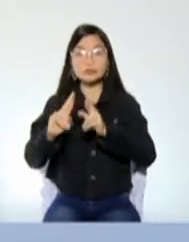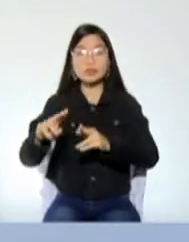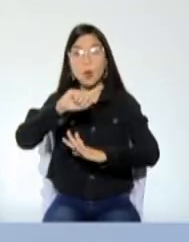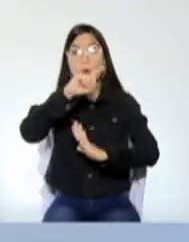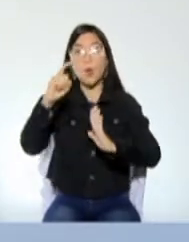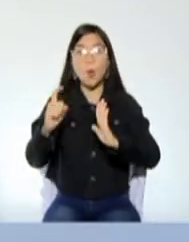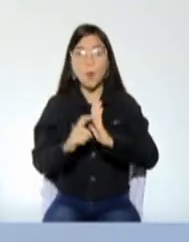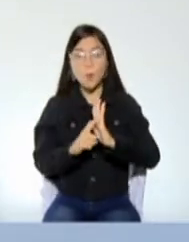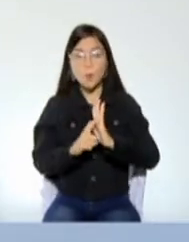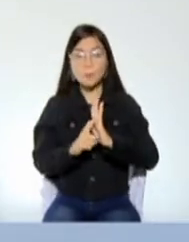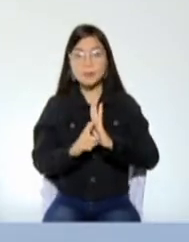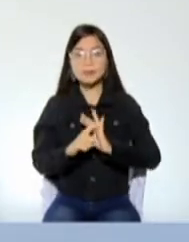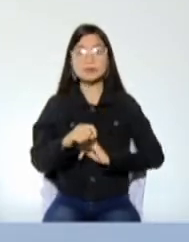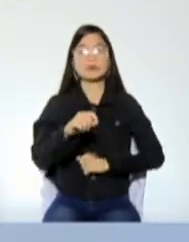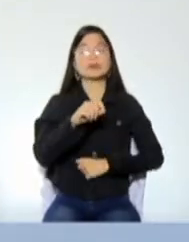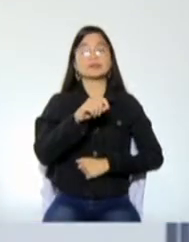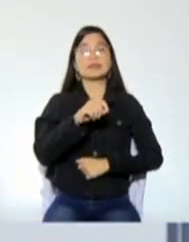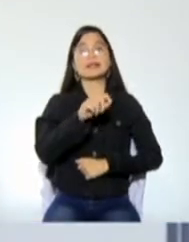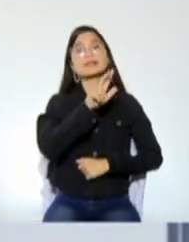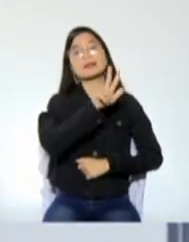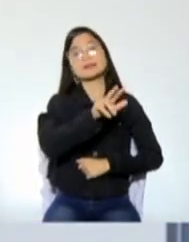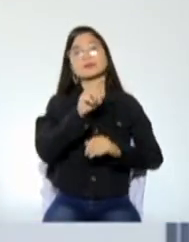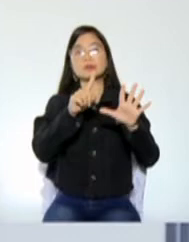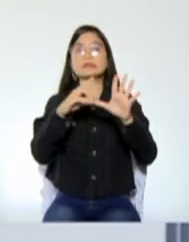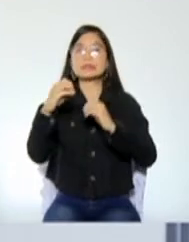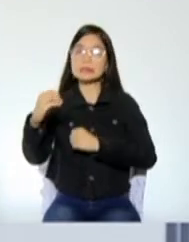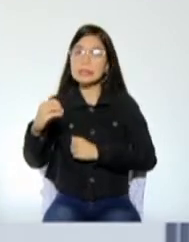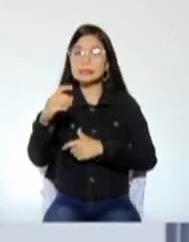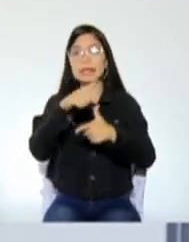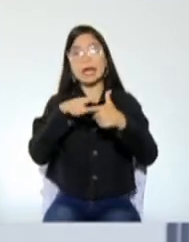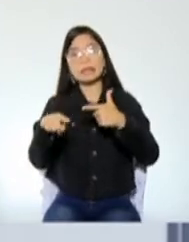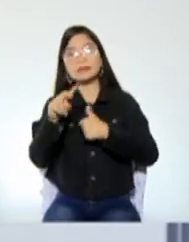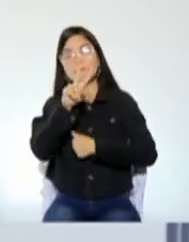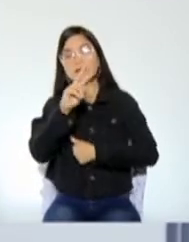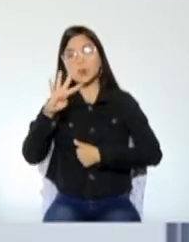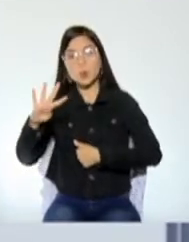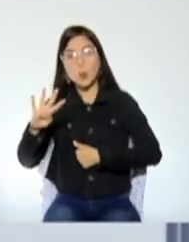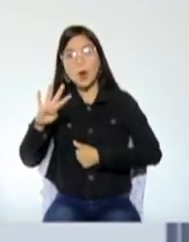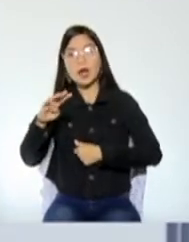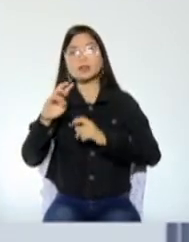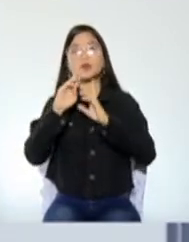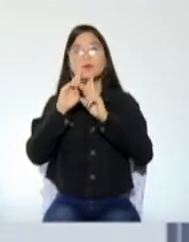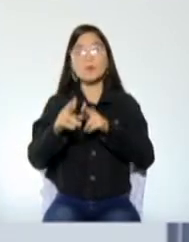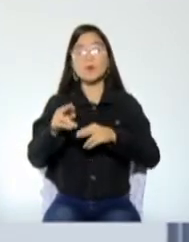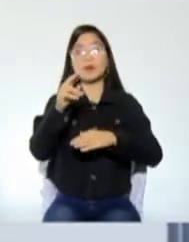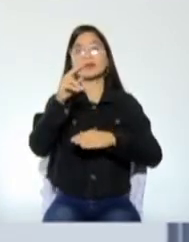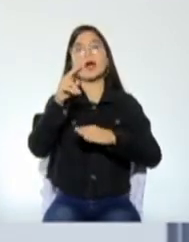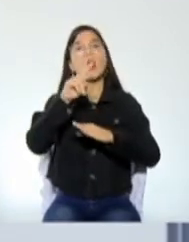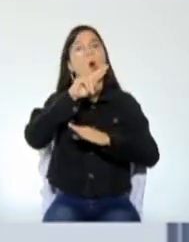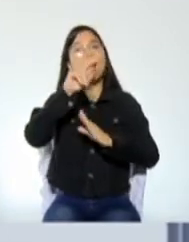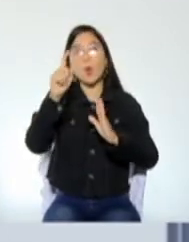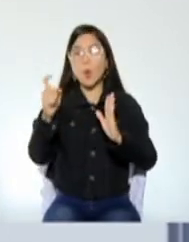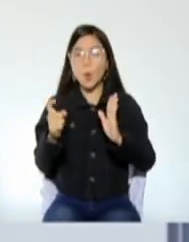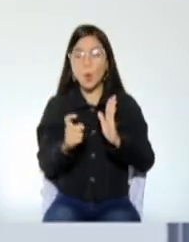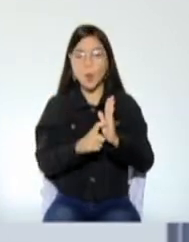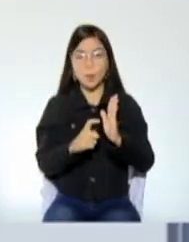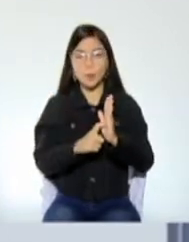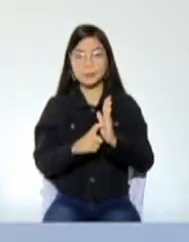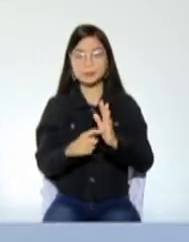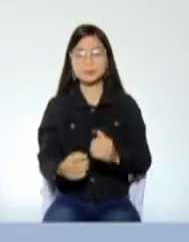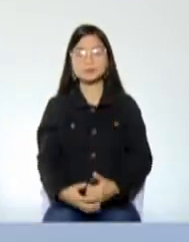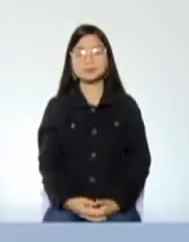y lo divido entre 24, voy a tener un valor entero. Si agarro 45 y lo divido entre 360, voy a tener un valor